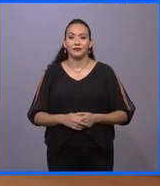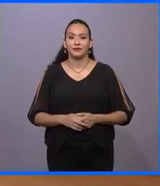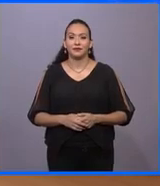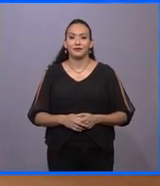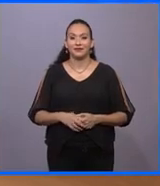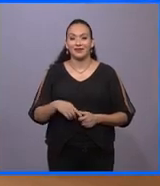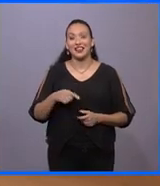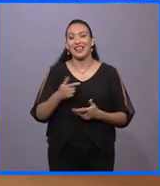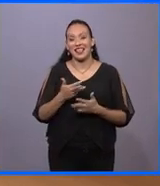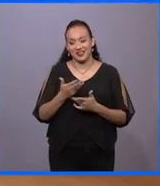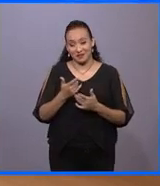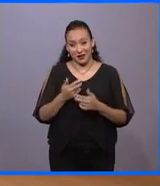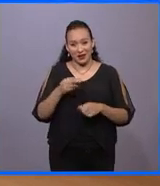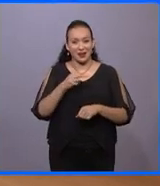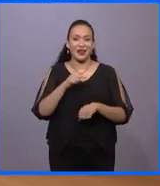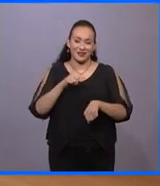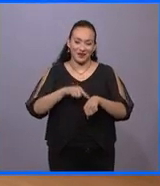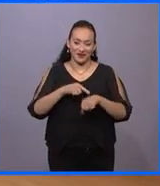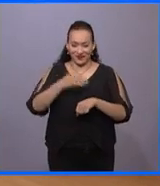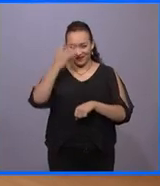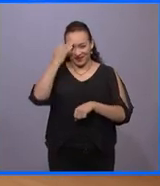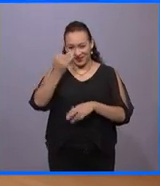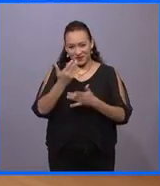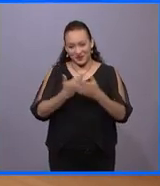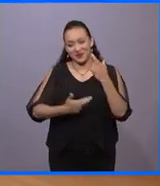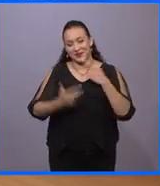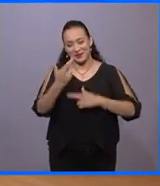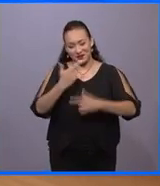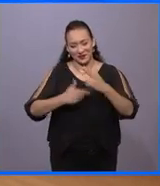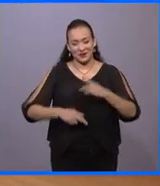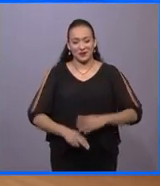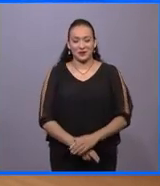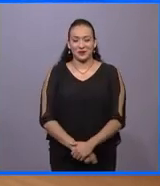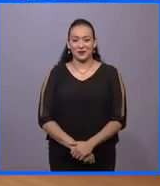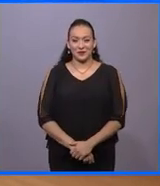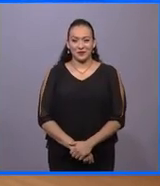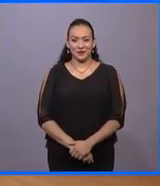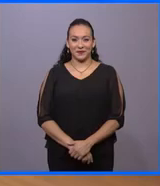Estamos en Semanario Judicial, vámonos rápidamente a una pausa, volvemos.